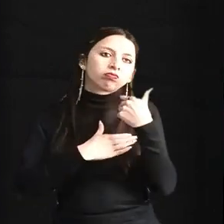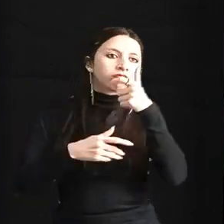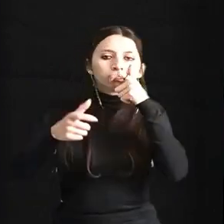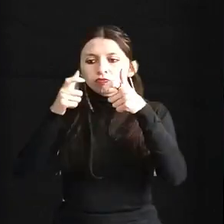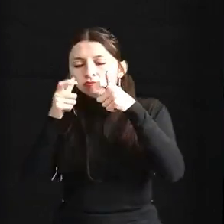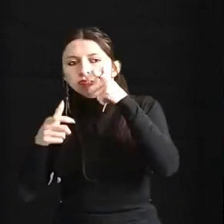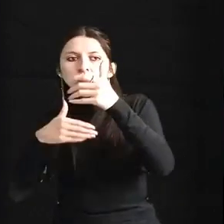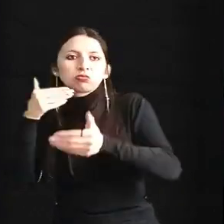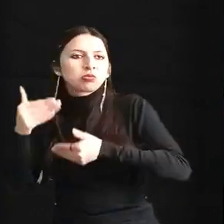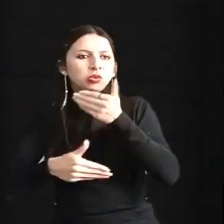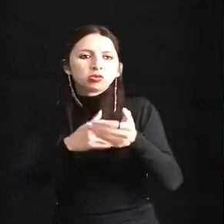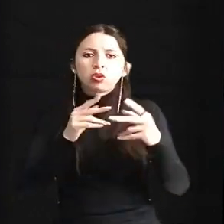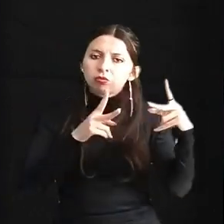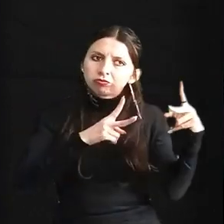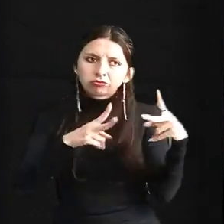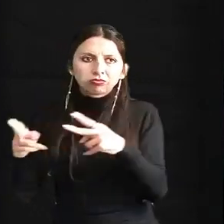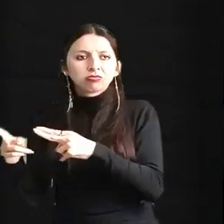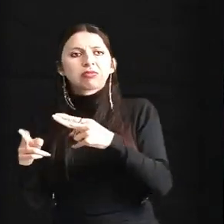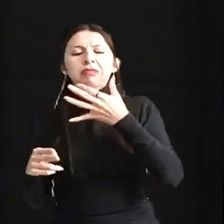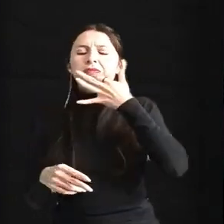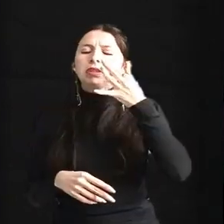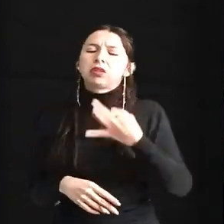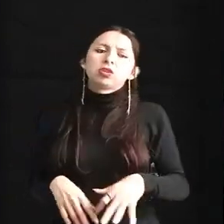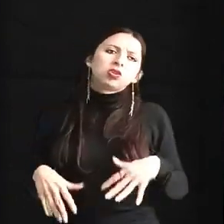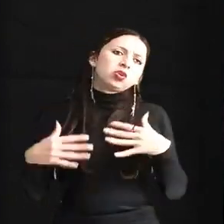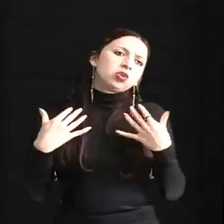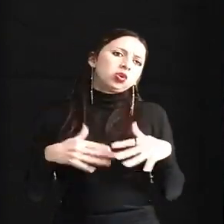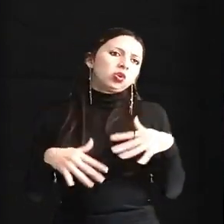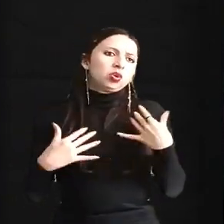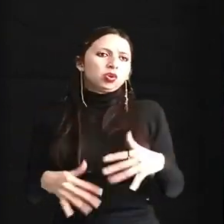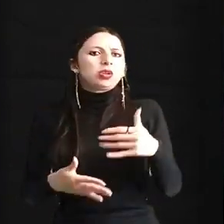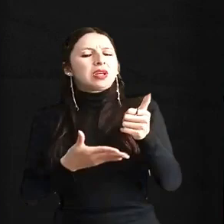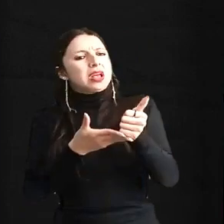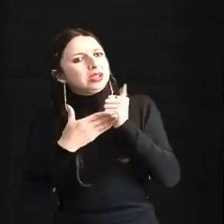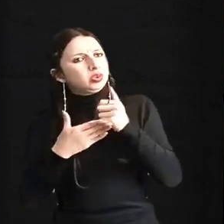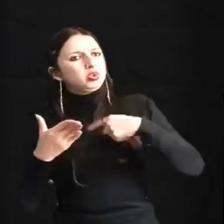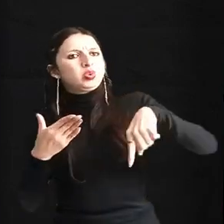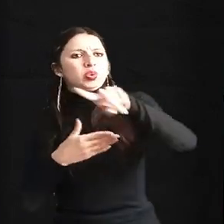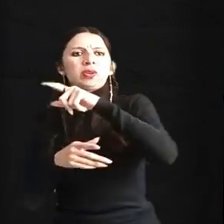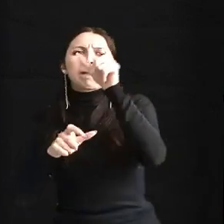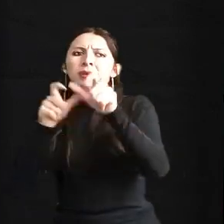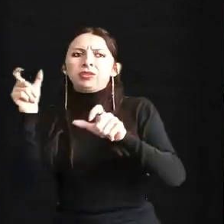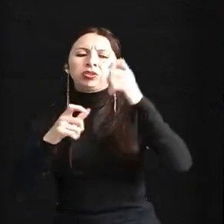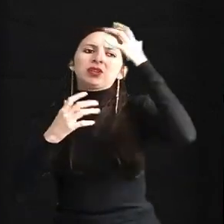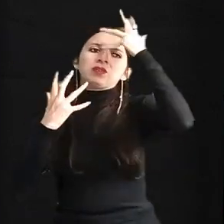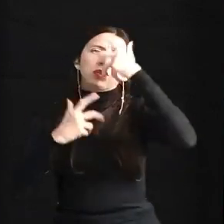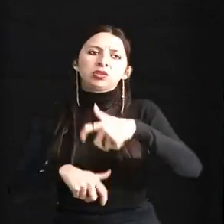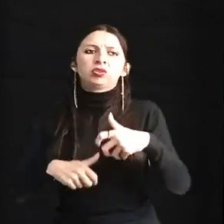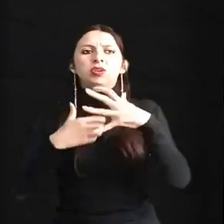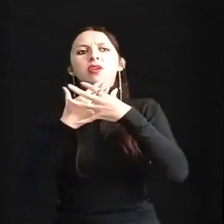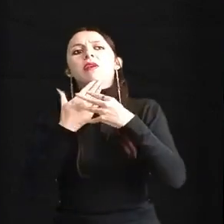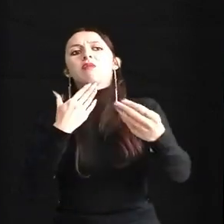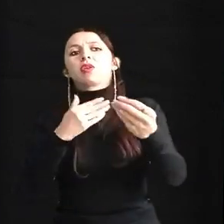procesos el proceso editorial es dispendioso tenemos que contar con la colaboración de evaluadores externos